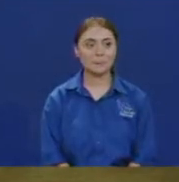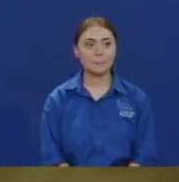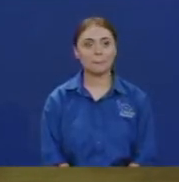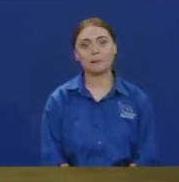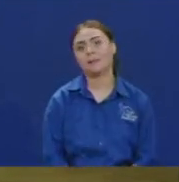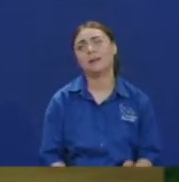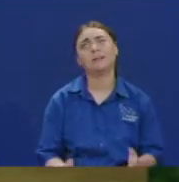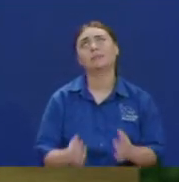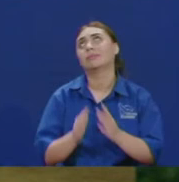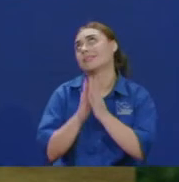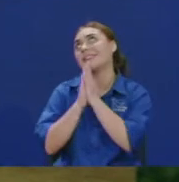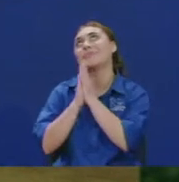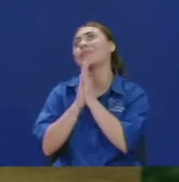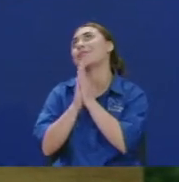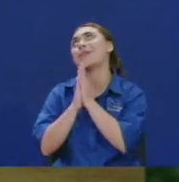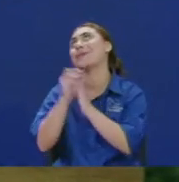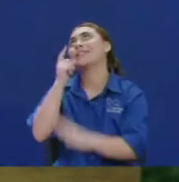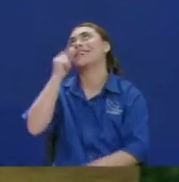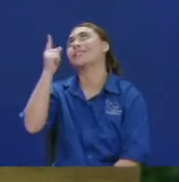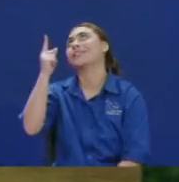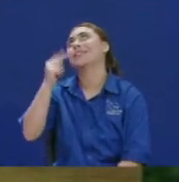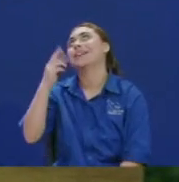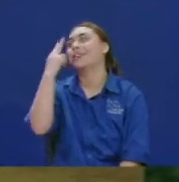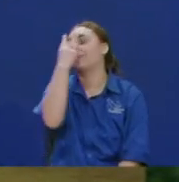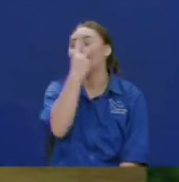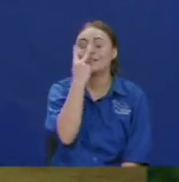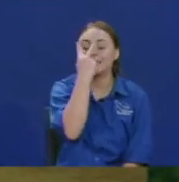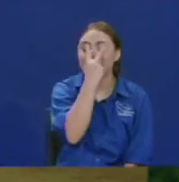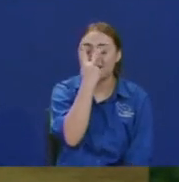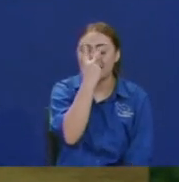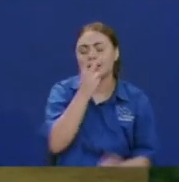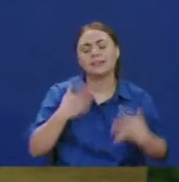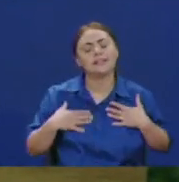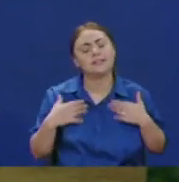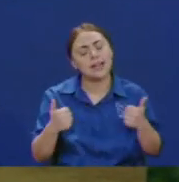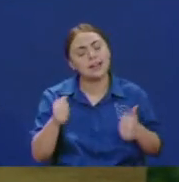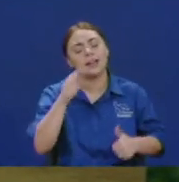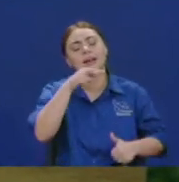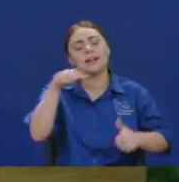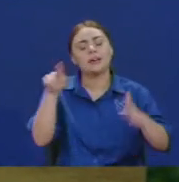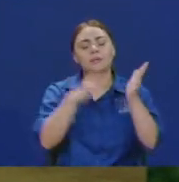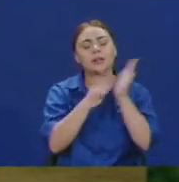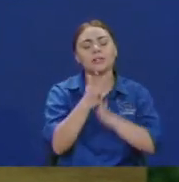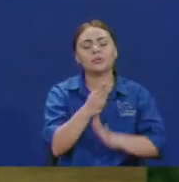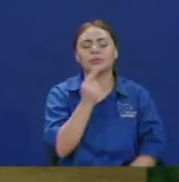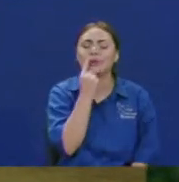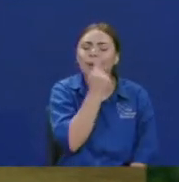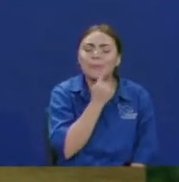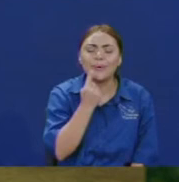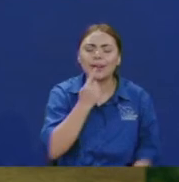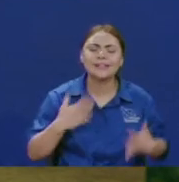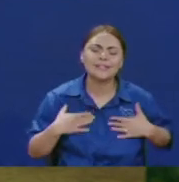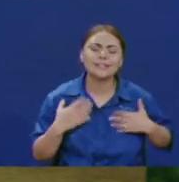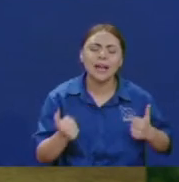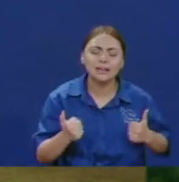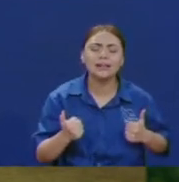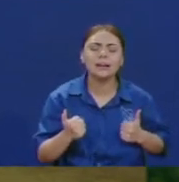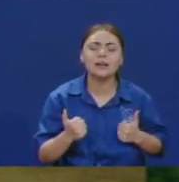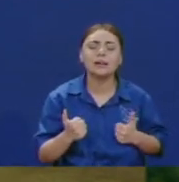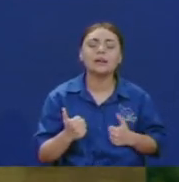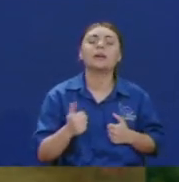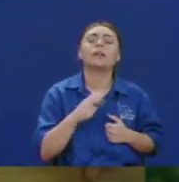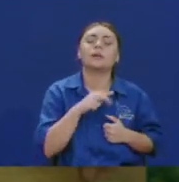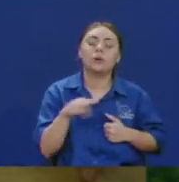Señor, sana mi mirada. Por favor, sana mi mirada en el nombre de Jesús. Sana mi boca, Señor. Sana mi mirada.